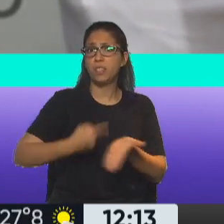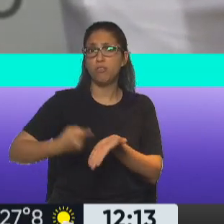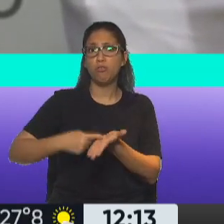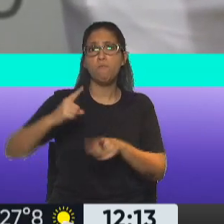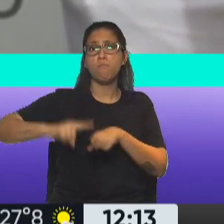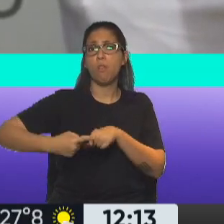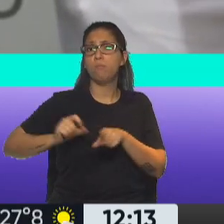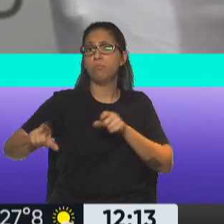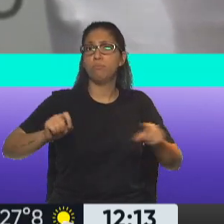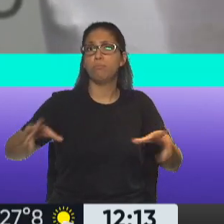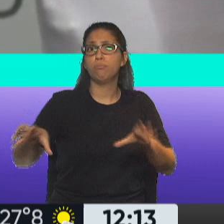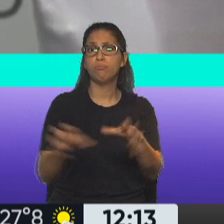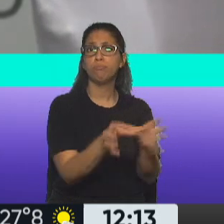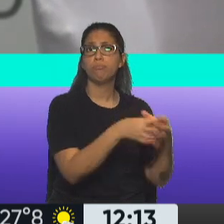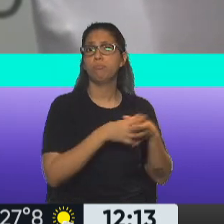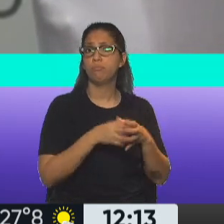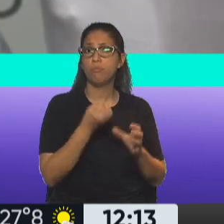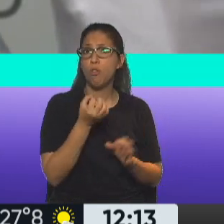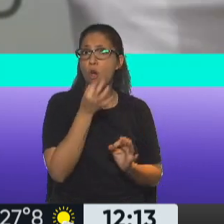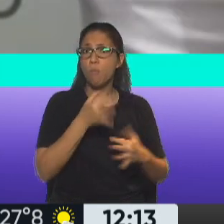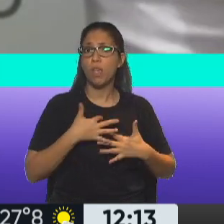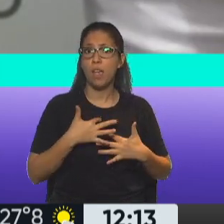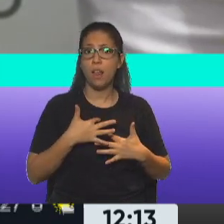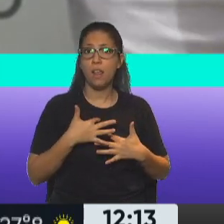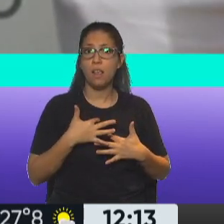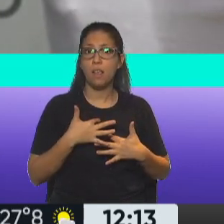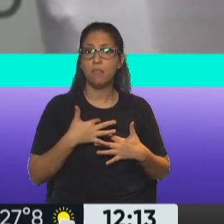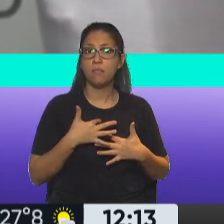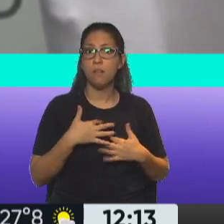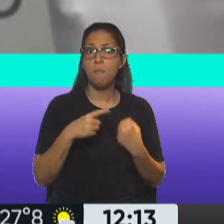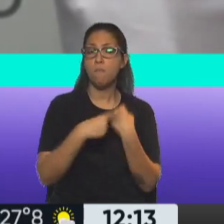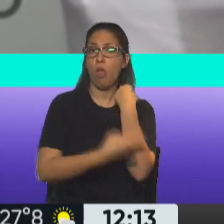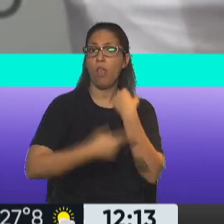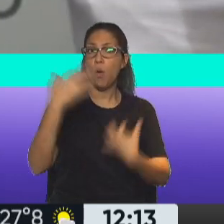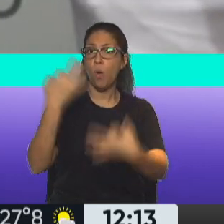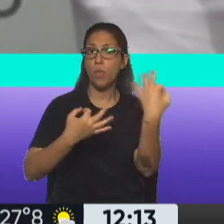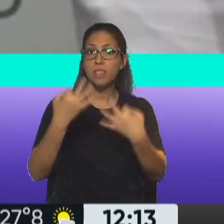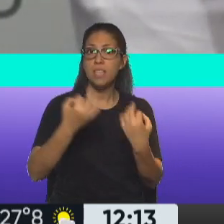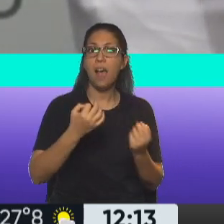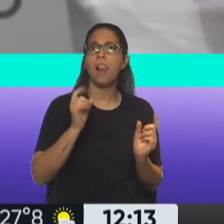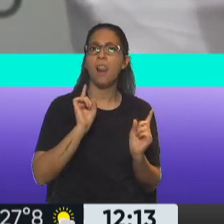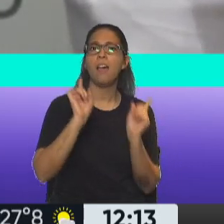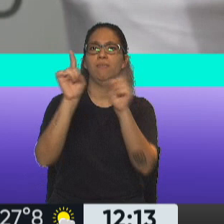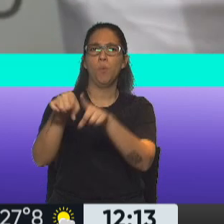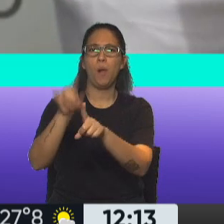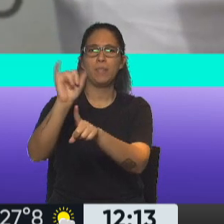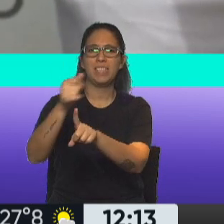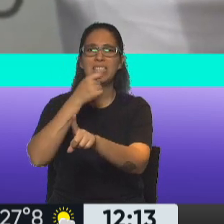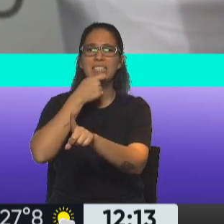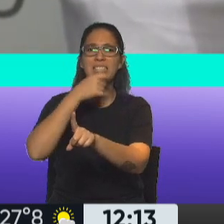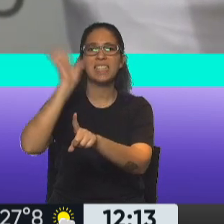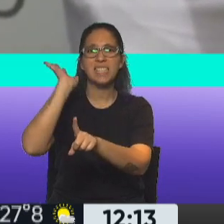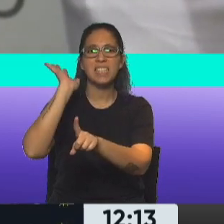políticas. De hecho, vuelve a haber injerencia del Poder Judicial cuando contesta de una manera